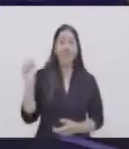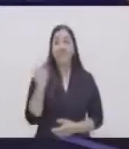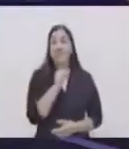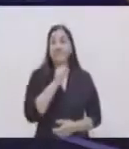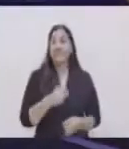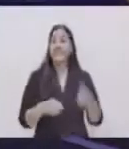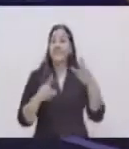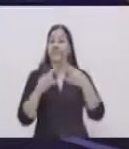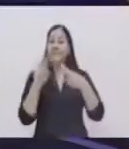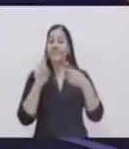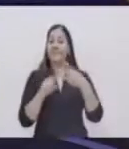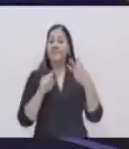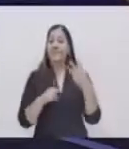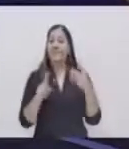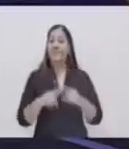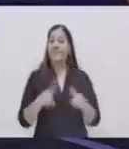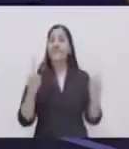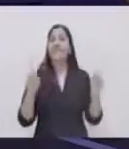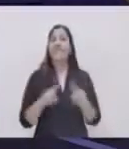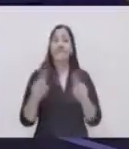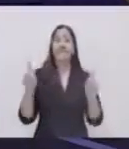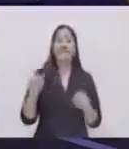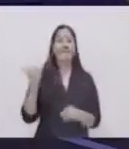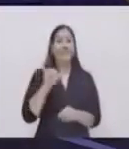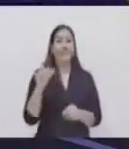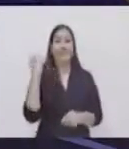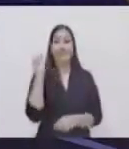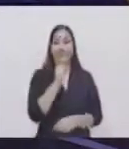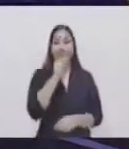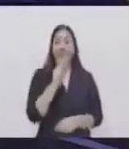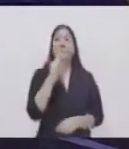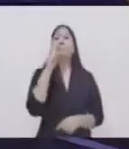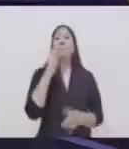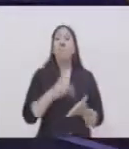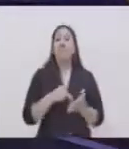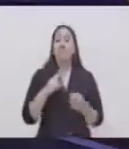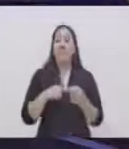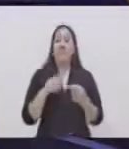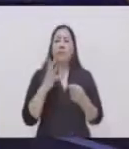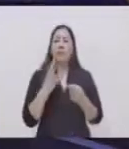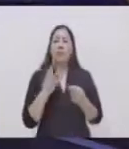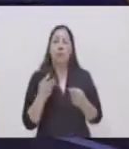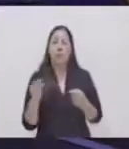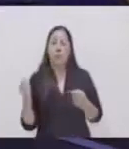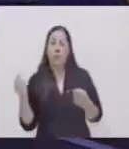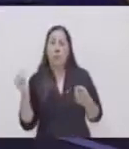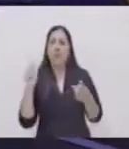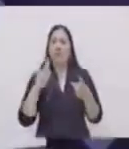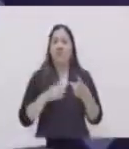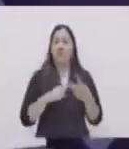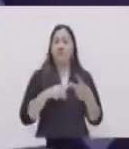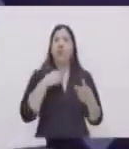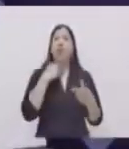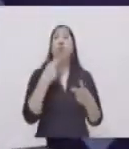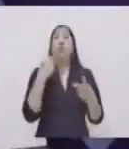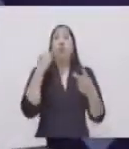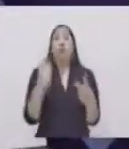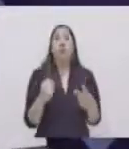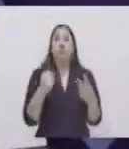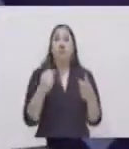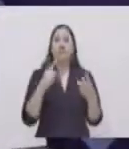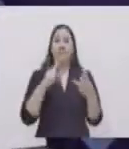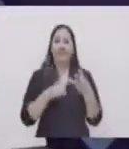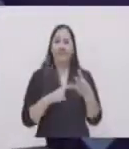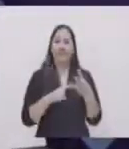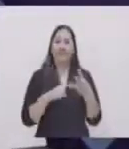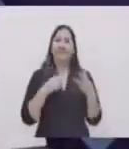cuenta, cantamos de tres maneras en la misma canción. La primera vez lo hicimos suave, la segunda vez